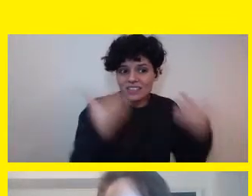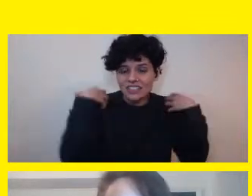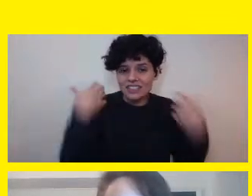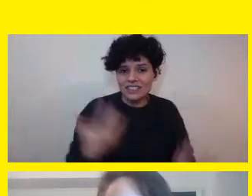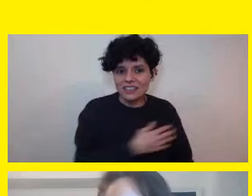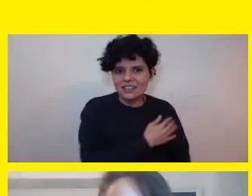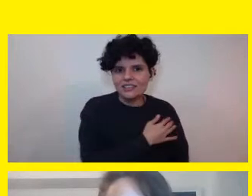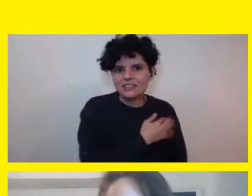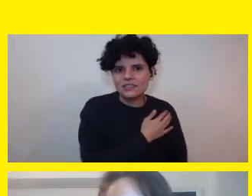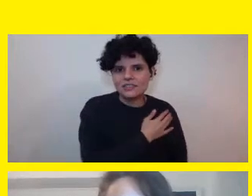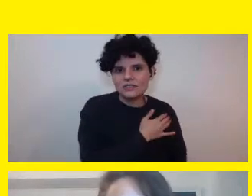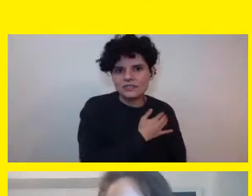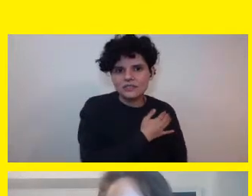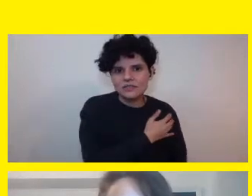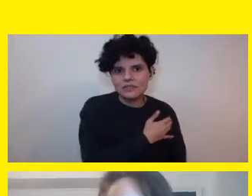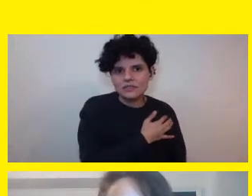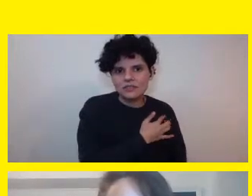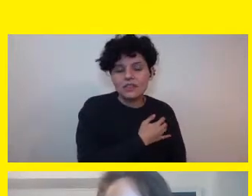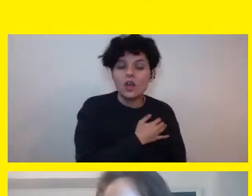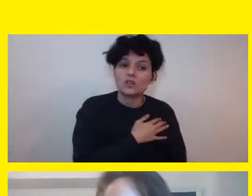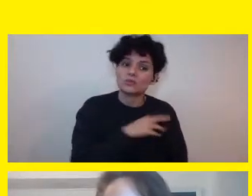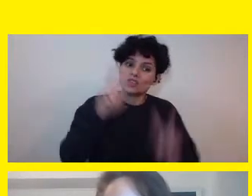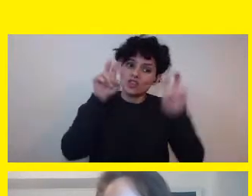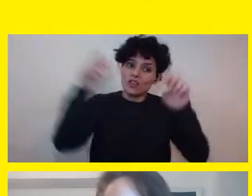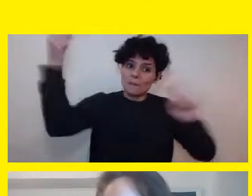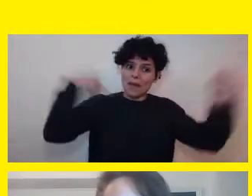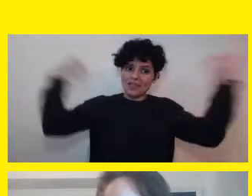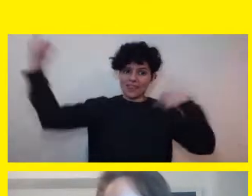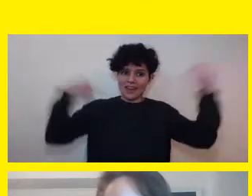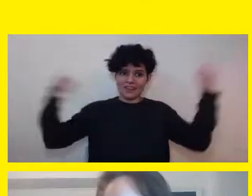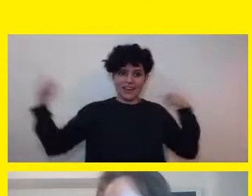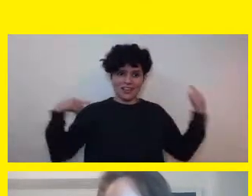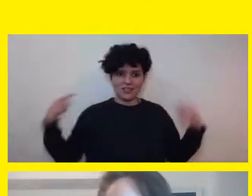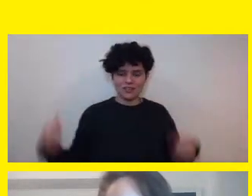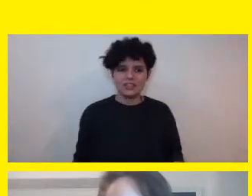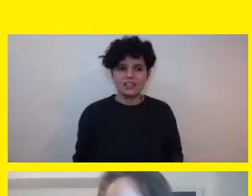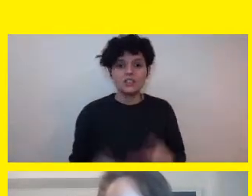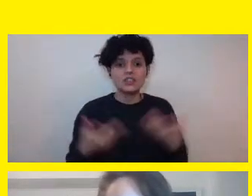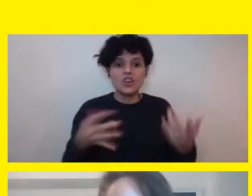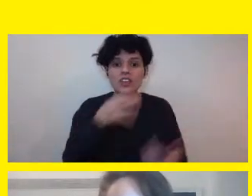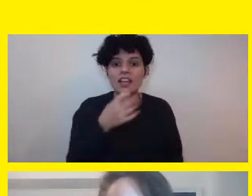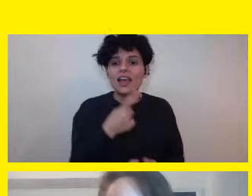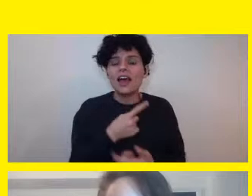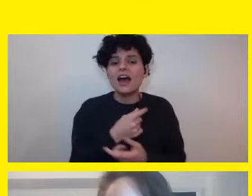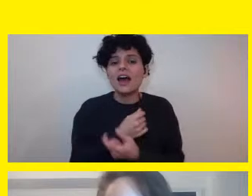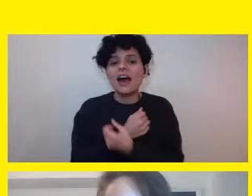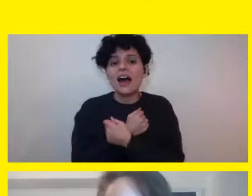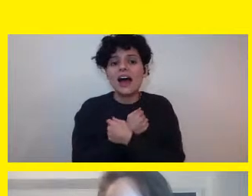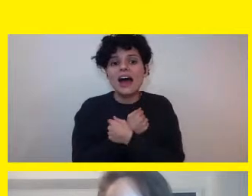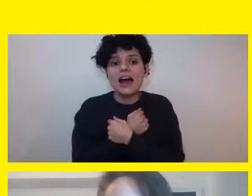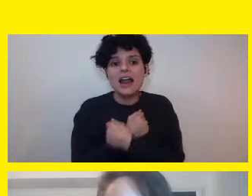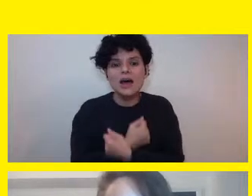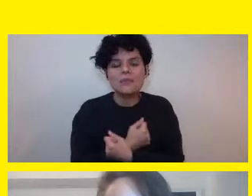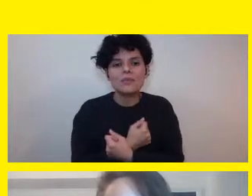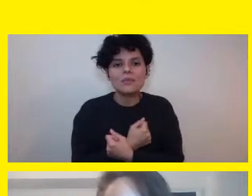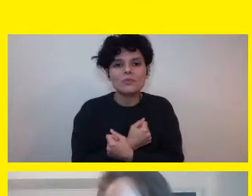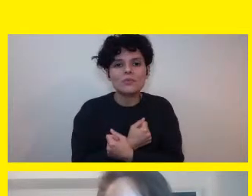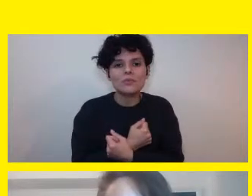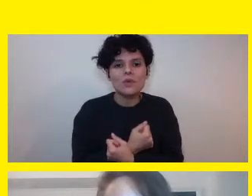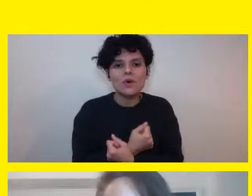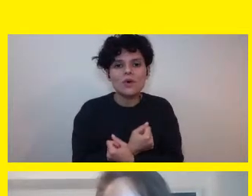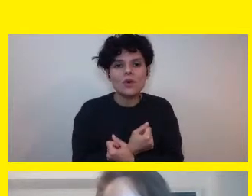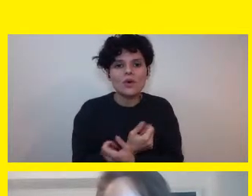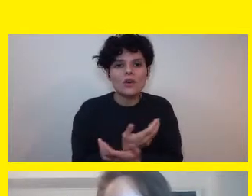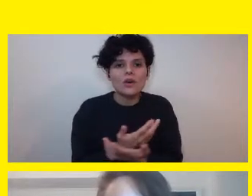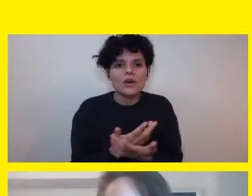de igualdad, de patriarcado. Entonces, bueno, yo diría que el amor aquí, los hilos de oro que llamo yo, son los que han